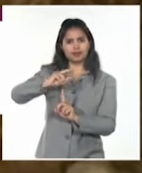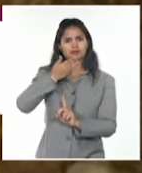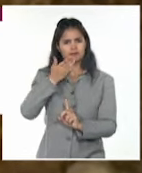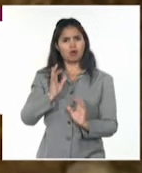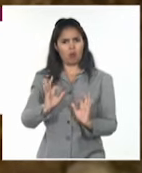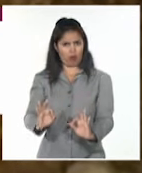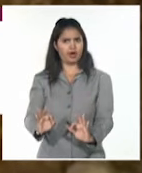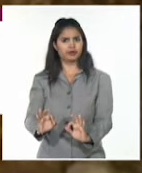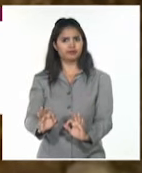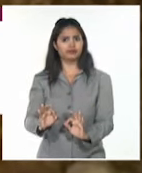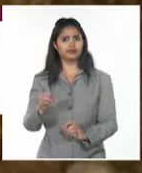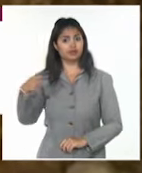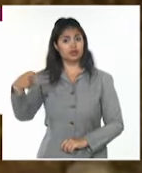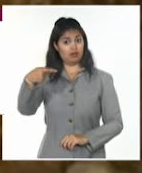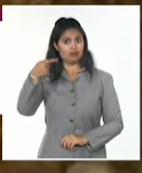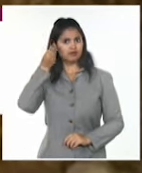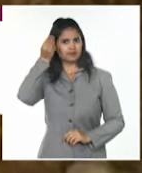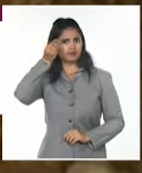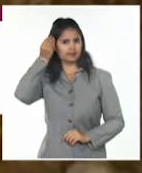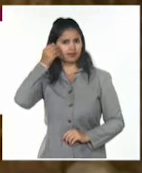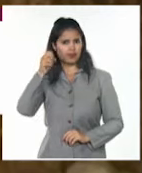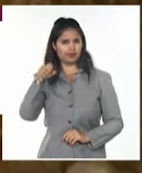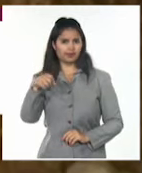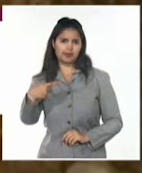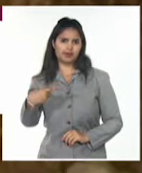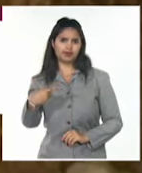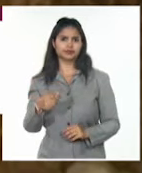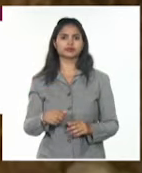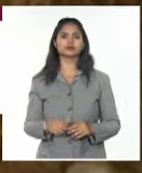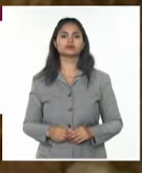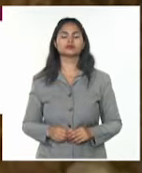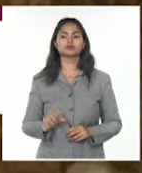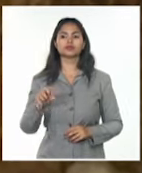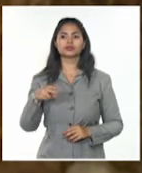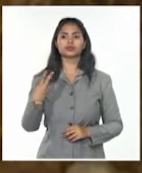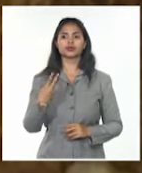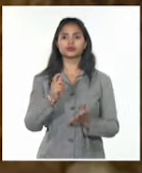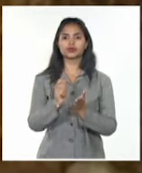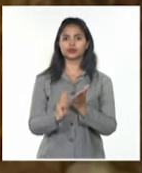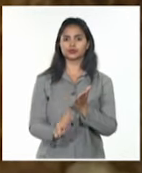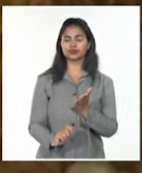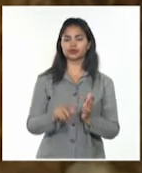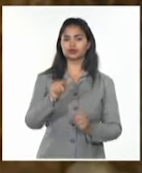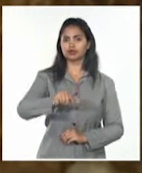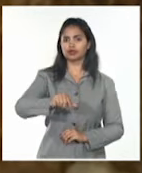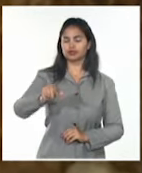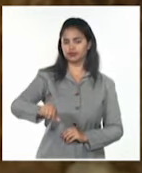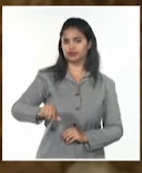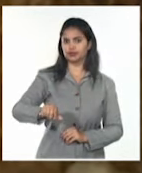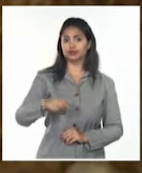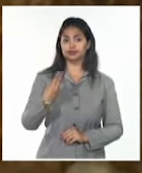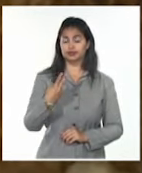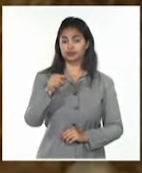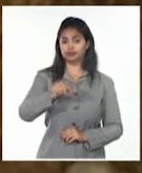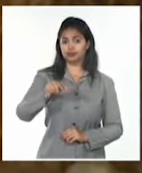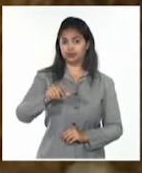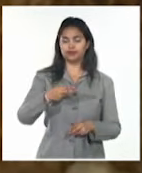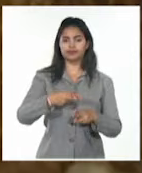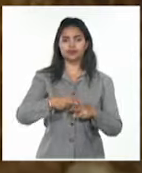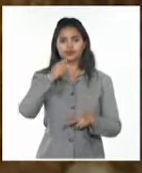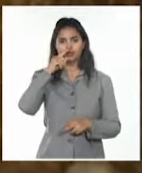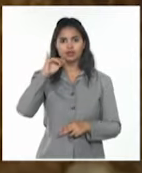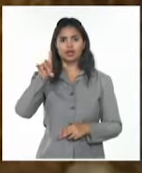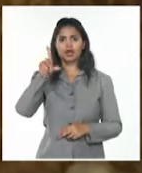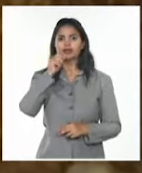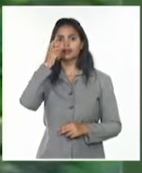primer lugar dos escritores maravillosos dos ionista Nilda Rodríguez